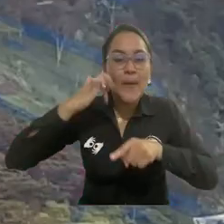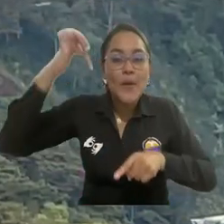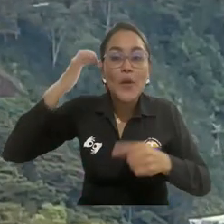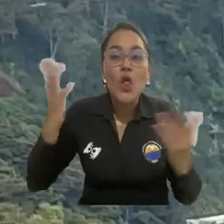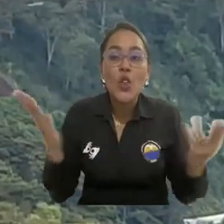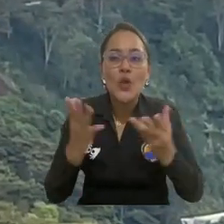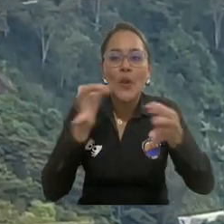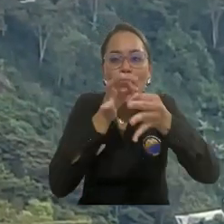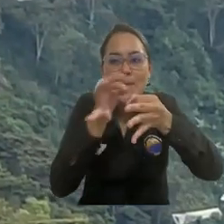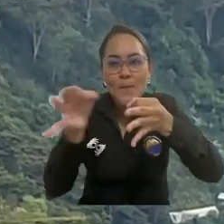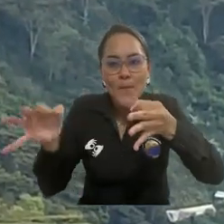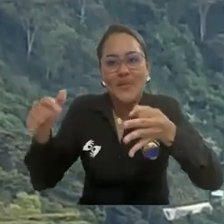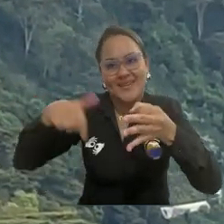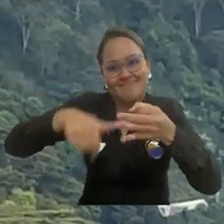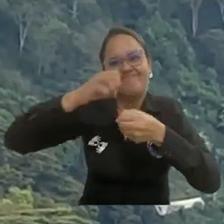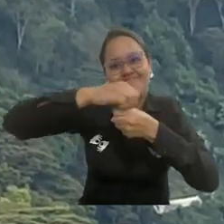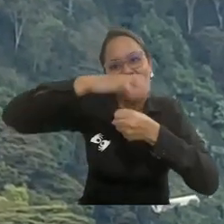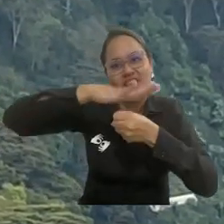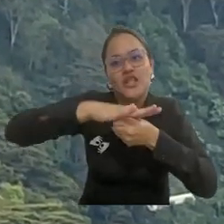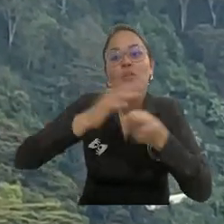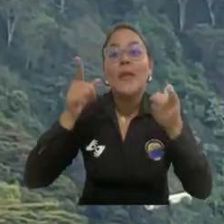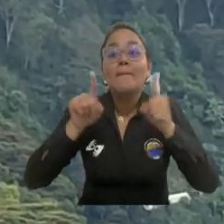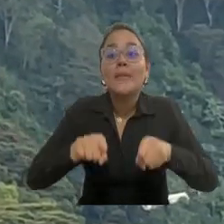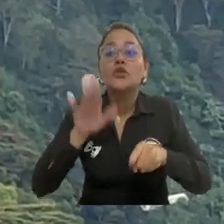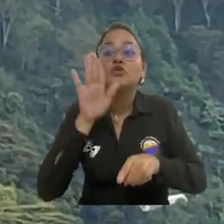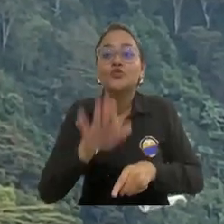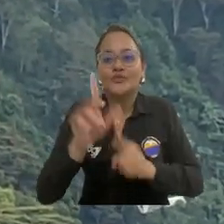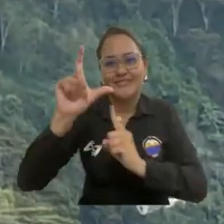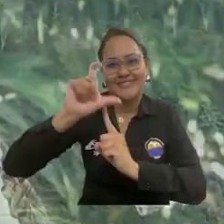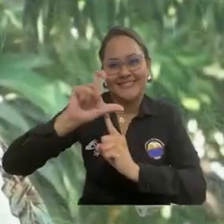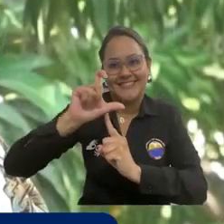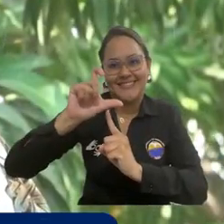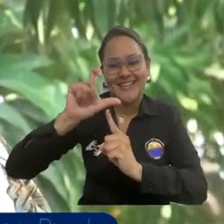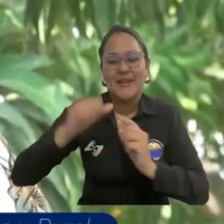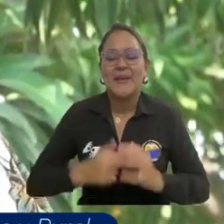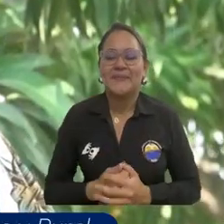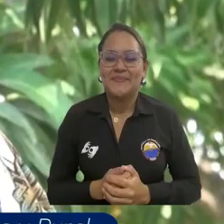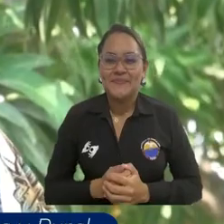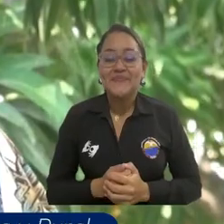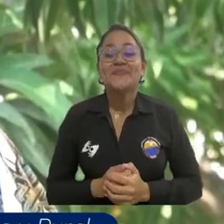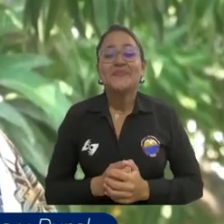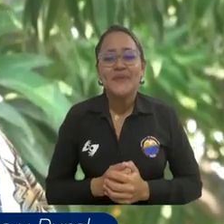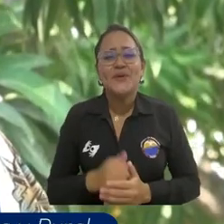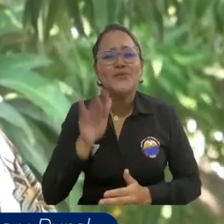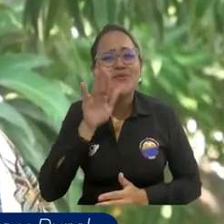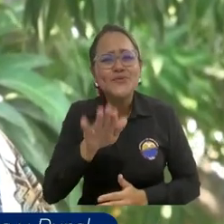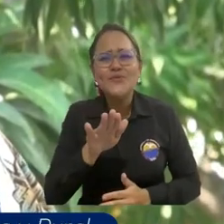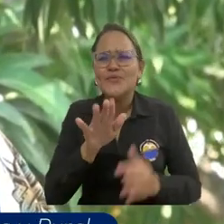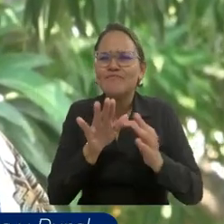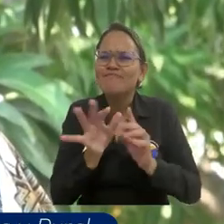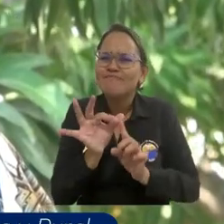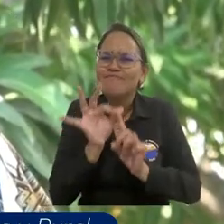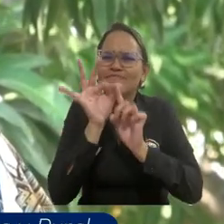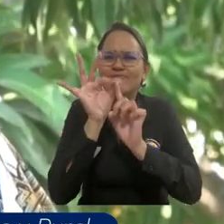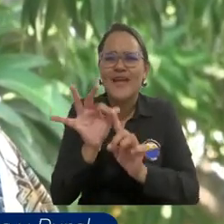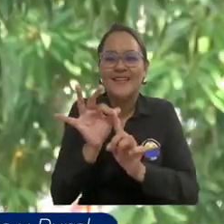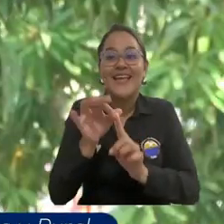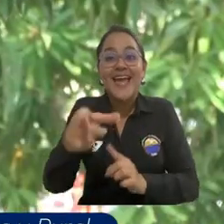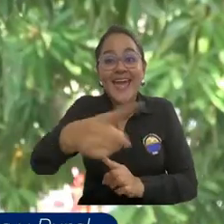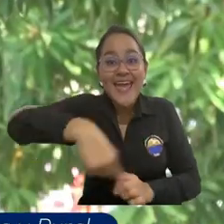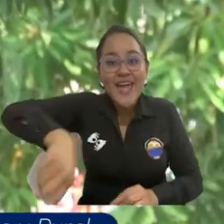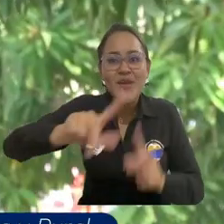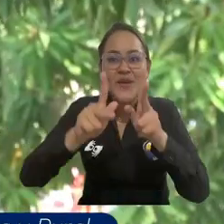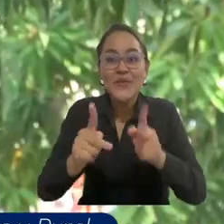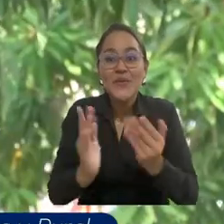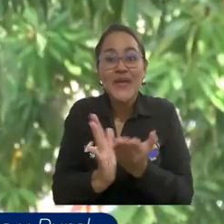práctica profesional en zonas rurales del distrito y de Ciénaga. Es un acto que inicia a los estudiantes